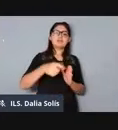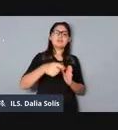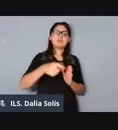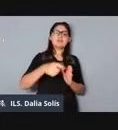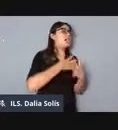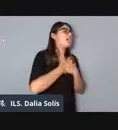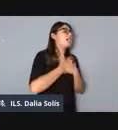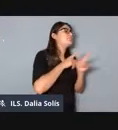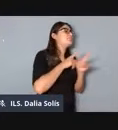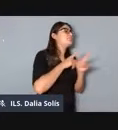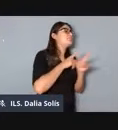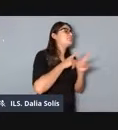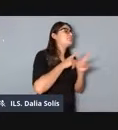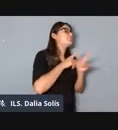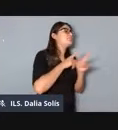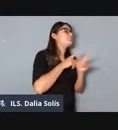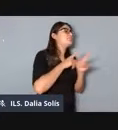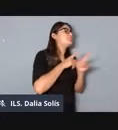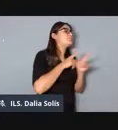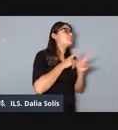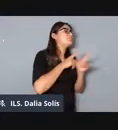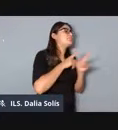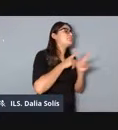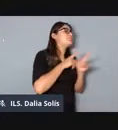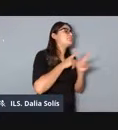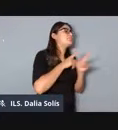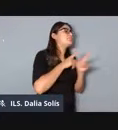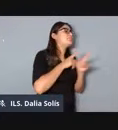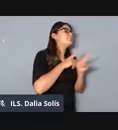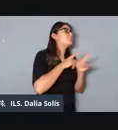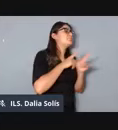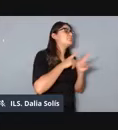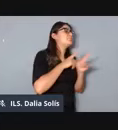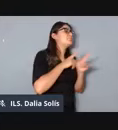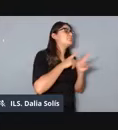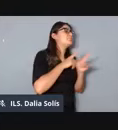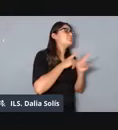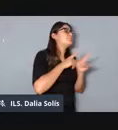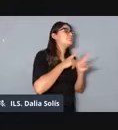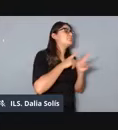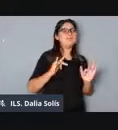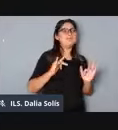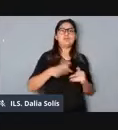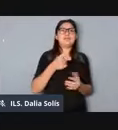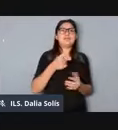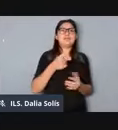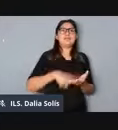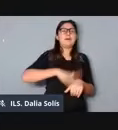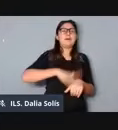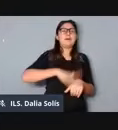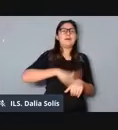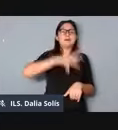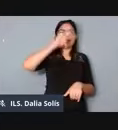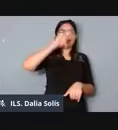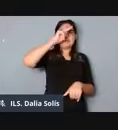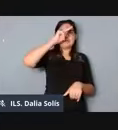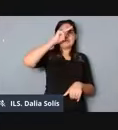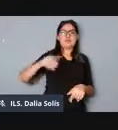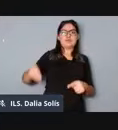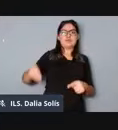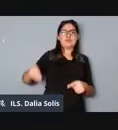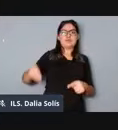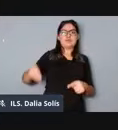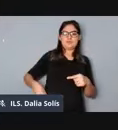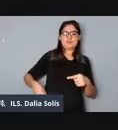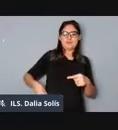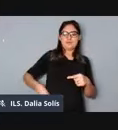culpable. Y cuando tú veas que ese mecanismo de reparación de daño, por ejemplo, el que le pego y luego le